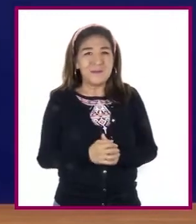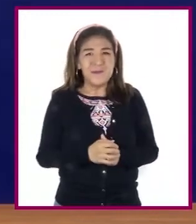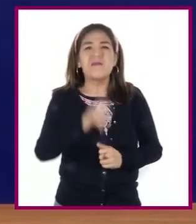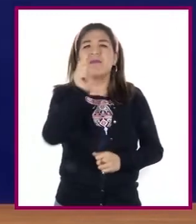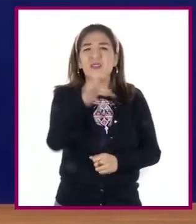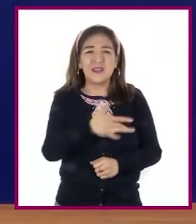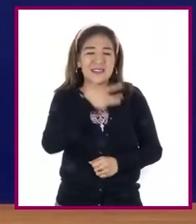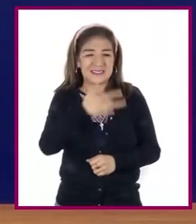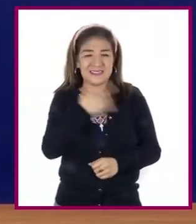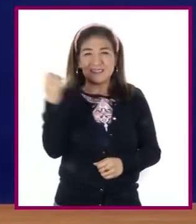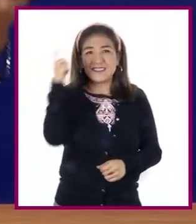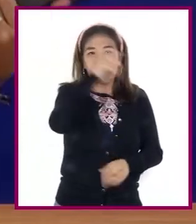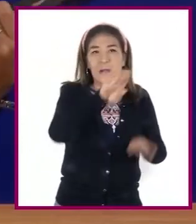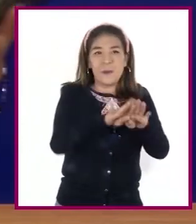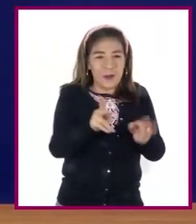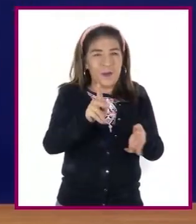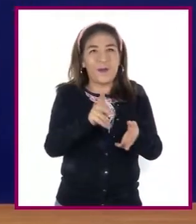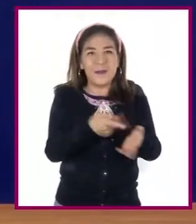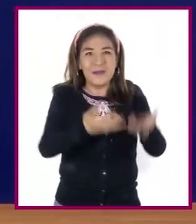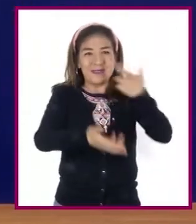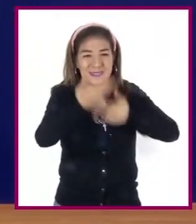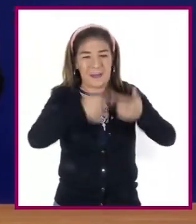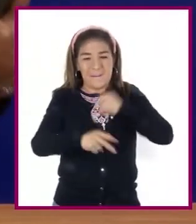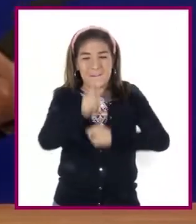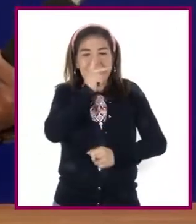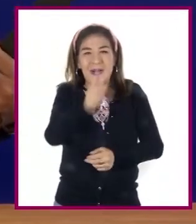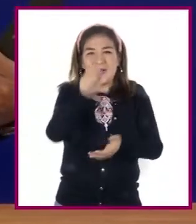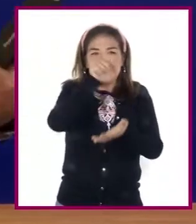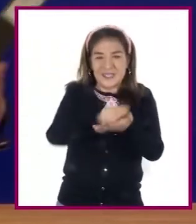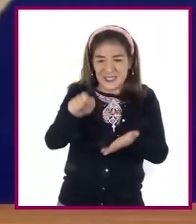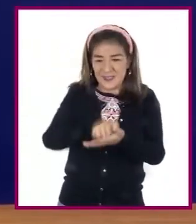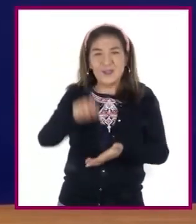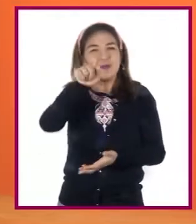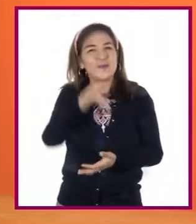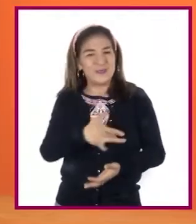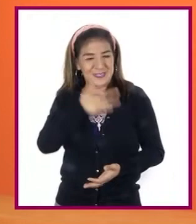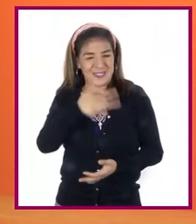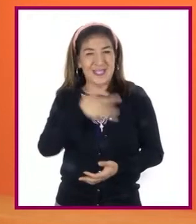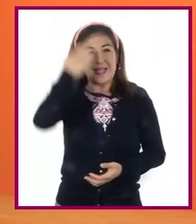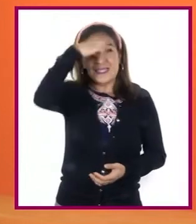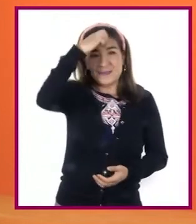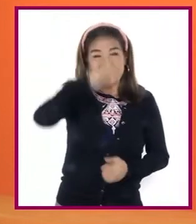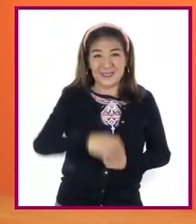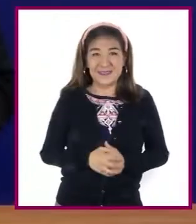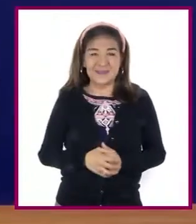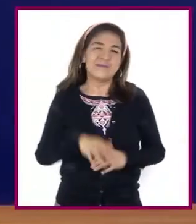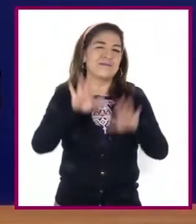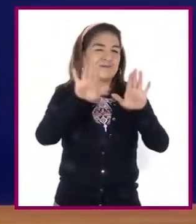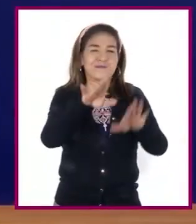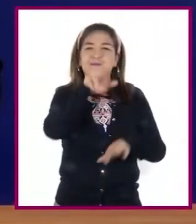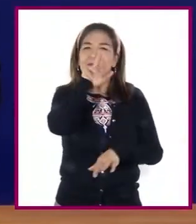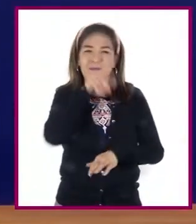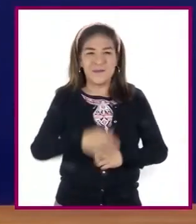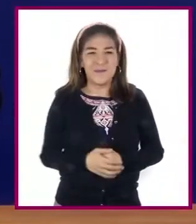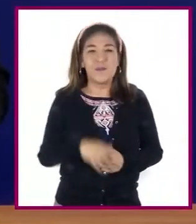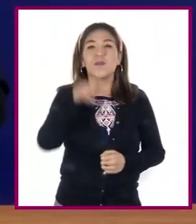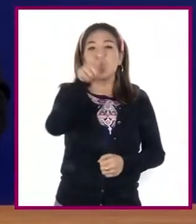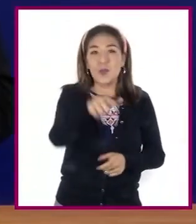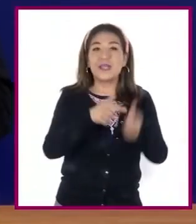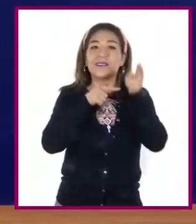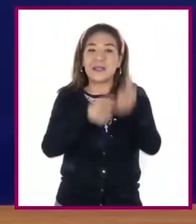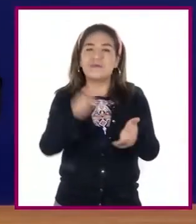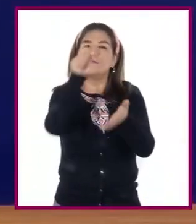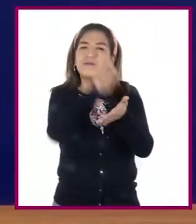sentido incapaces de recrear con palabras una emoción o una experiencia? No se preocupen. Mientras sigan leyendo poesía